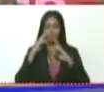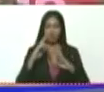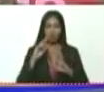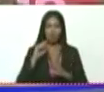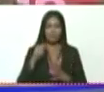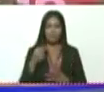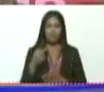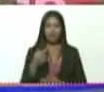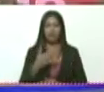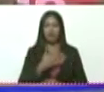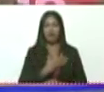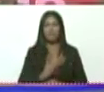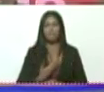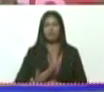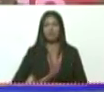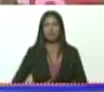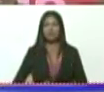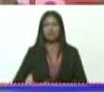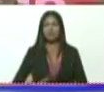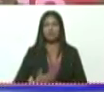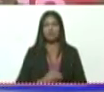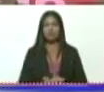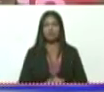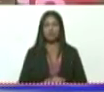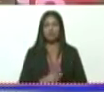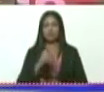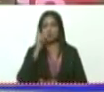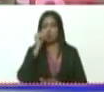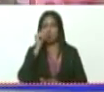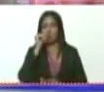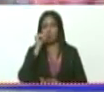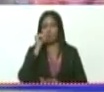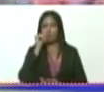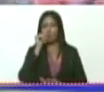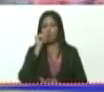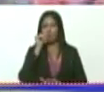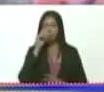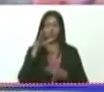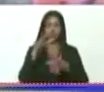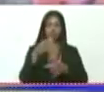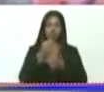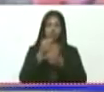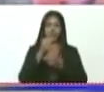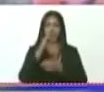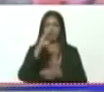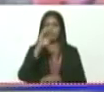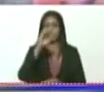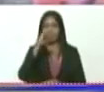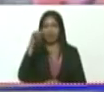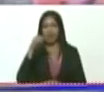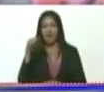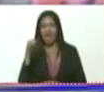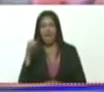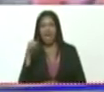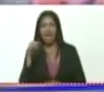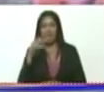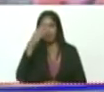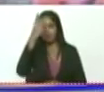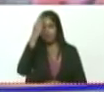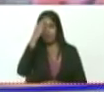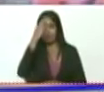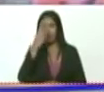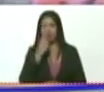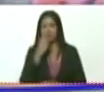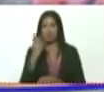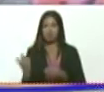al presidente Danilo Medina que este general Báez sea capturado de acuerdo a los tratados de extradición y